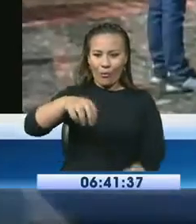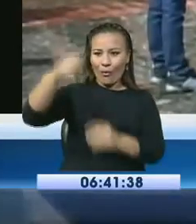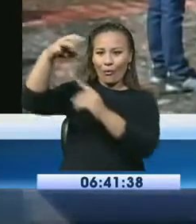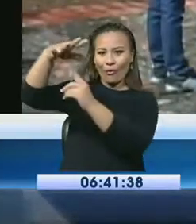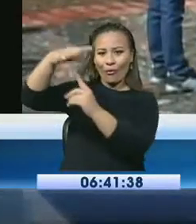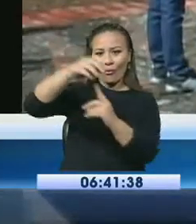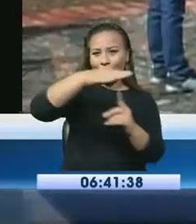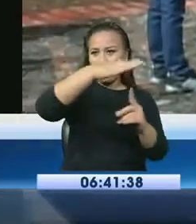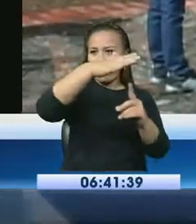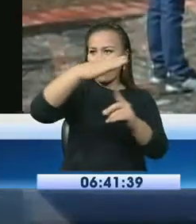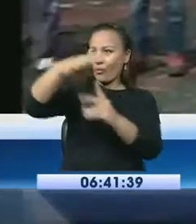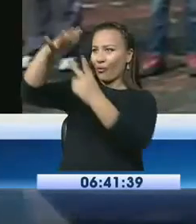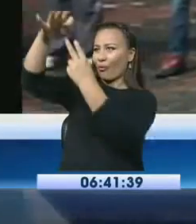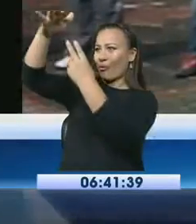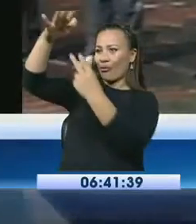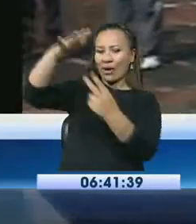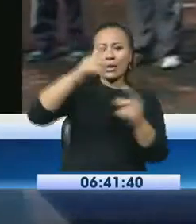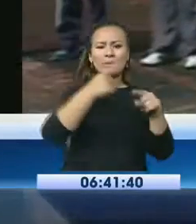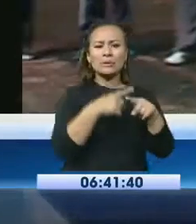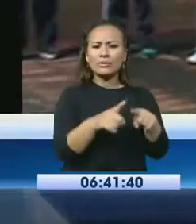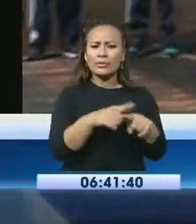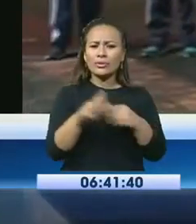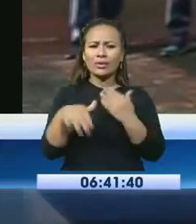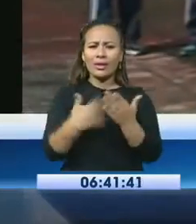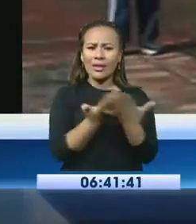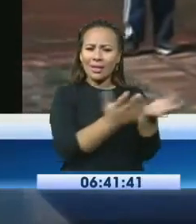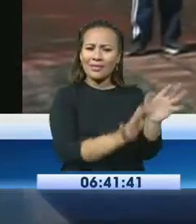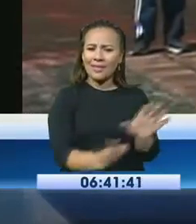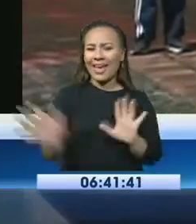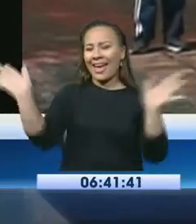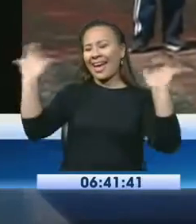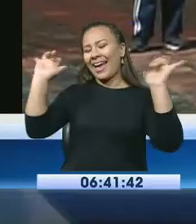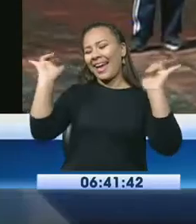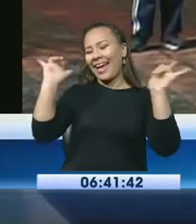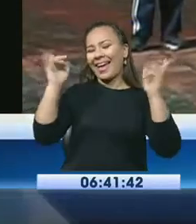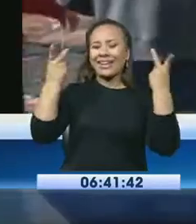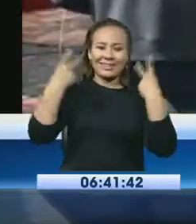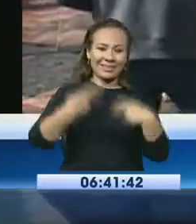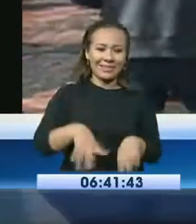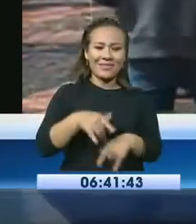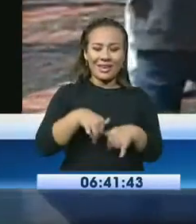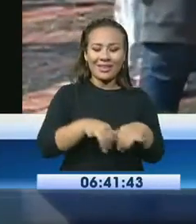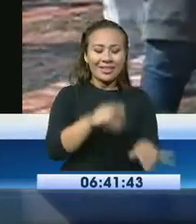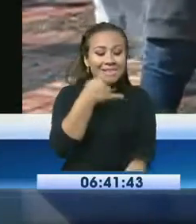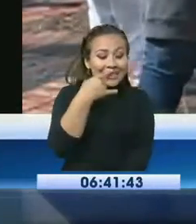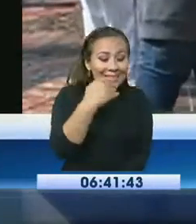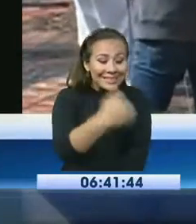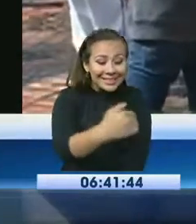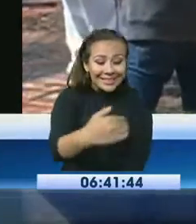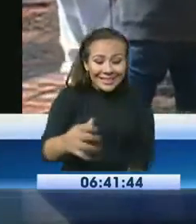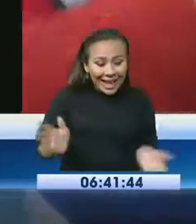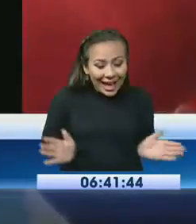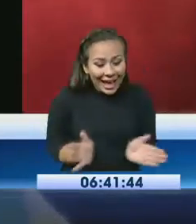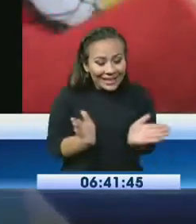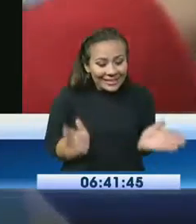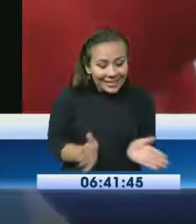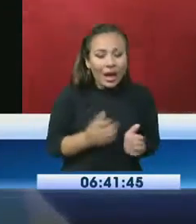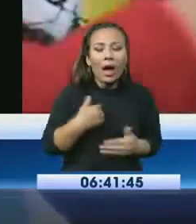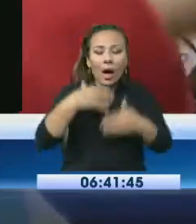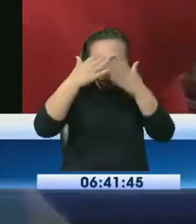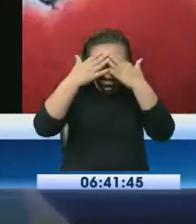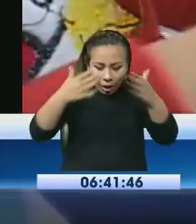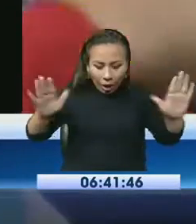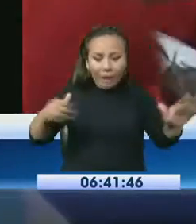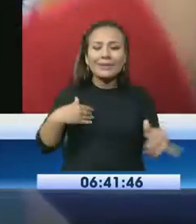rondas en fin actividades que nos llenaban de algarabía también son capaces de cautivar a los niños modernos una vez que las descubrí